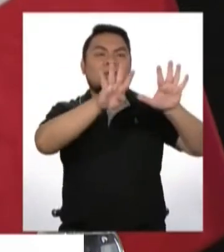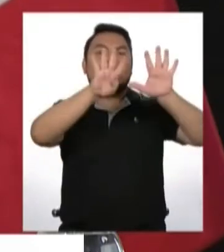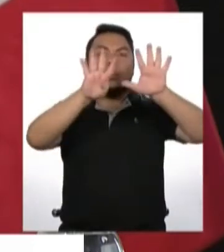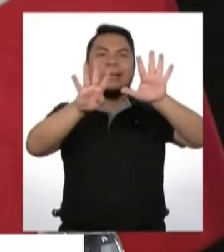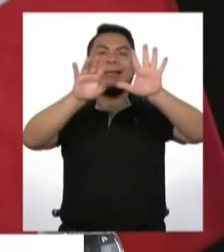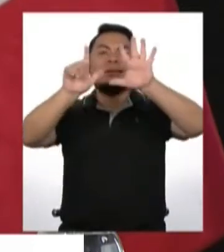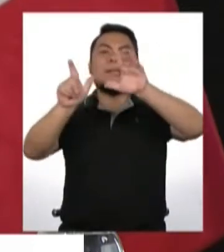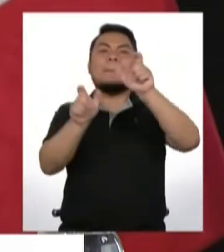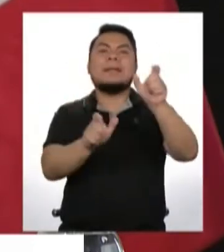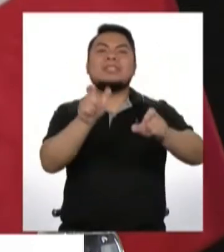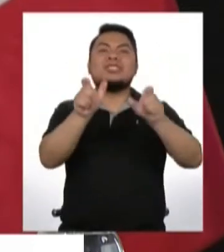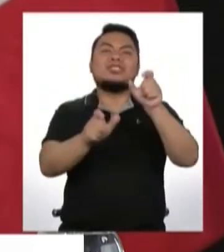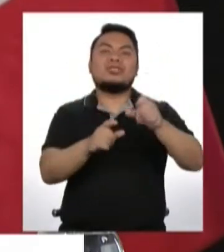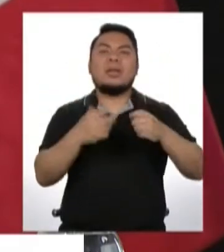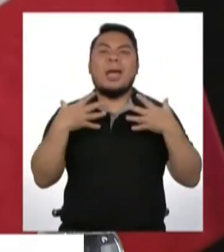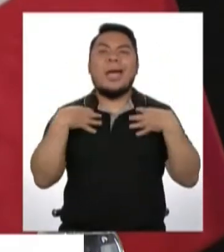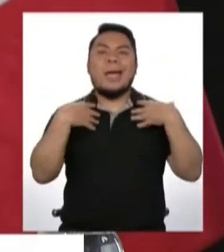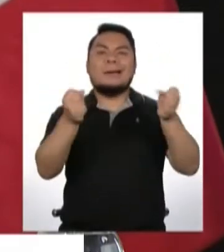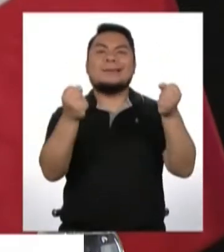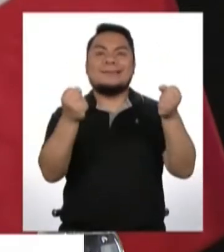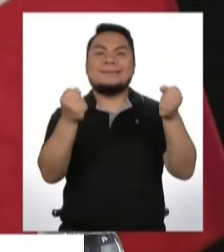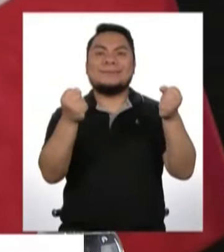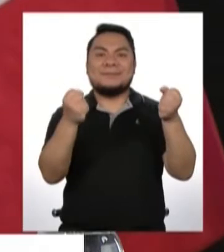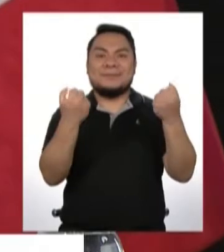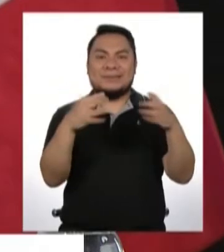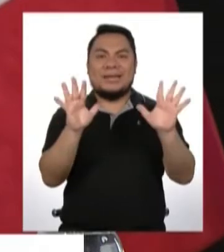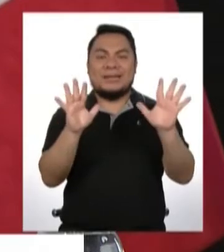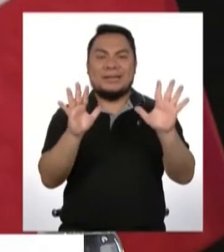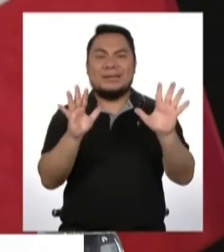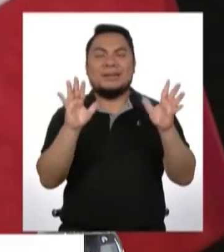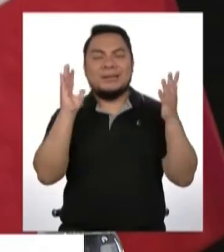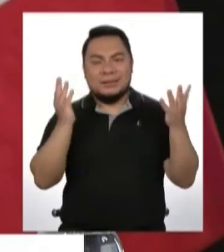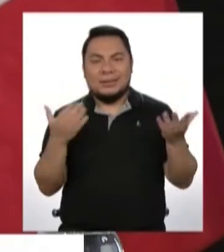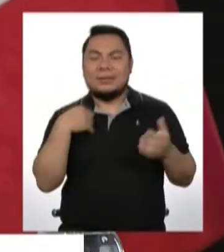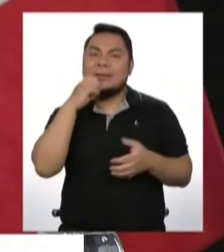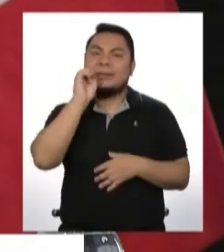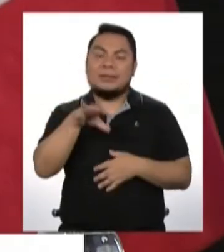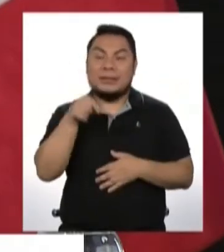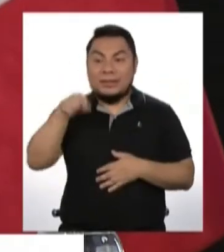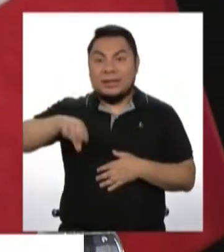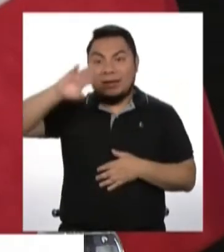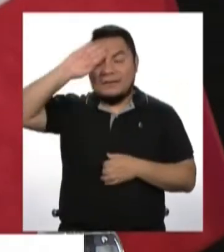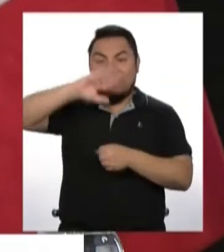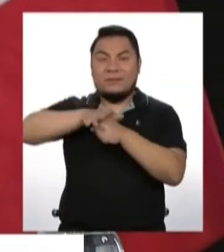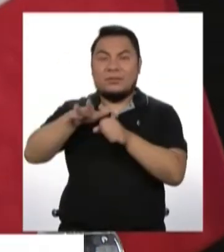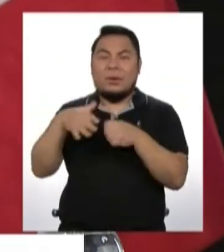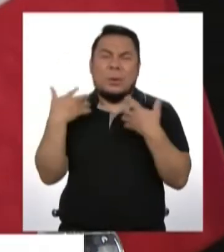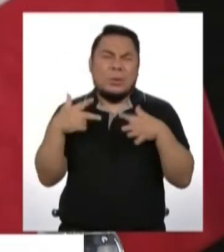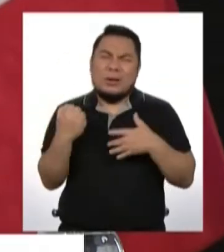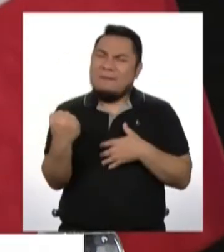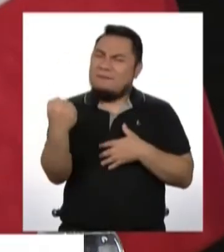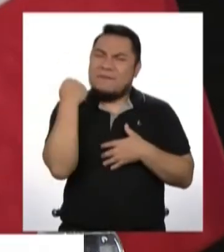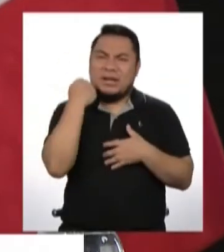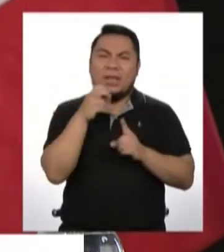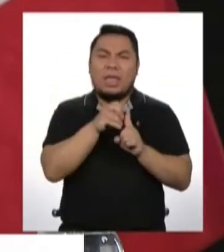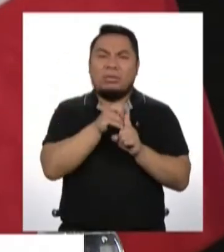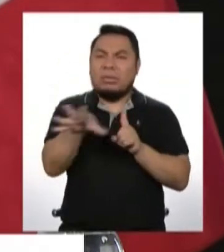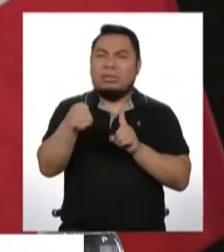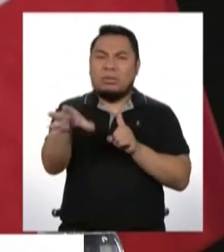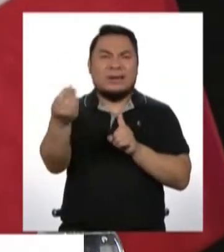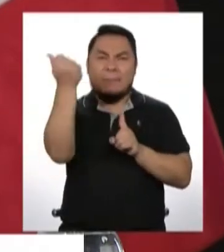997 casos de que ya están dados de alta. Lo que siempre hemos dicho, esta es una enfermedad grave por lo contagiosa que